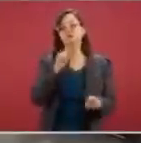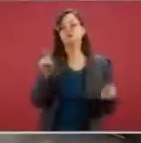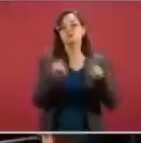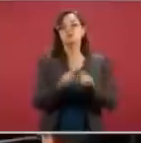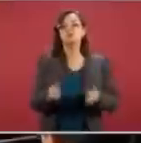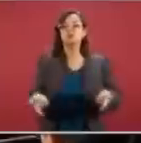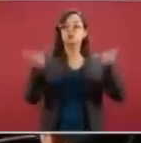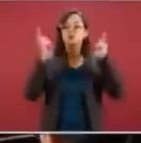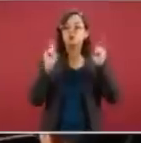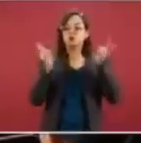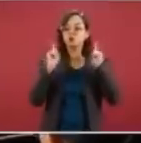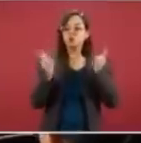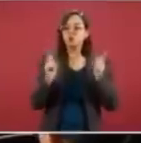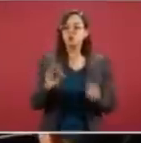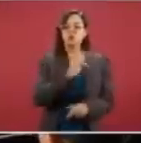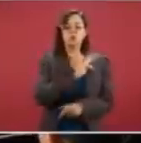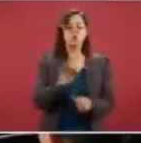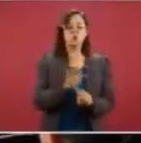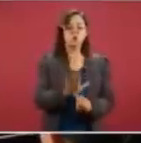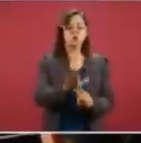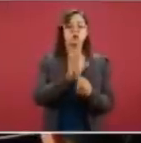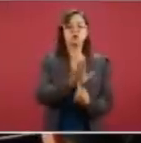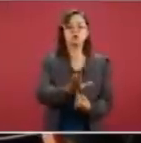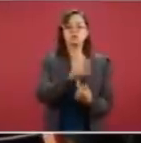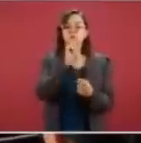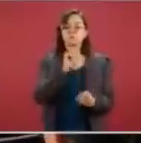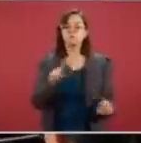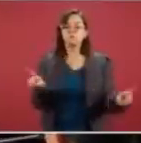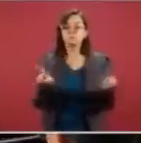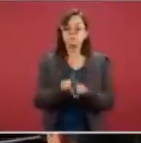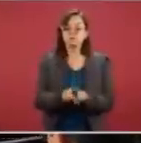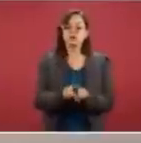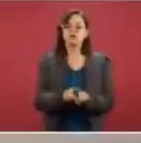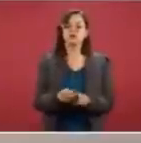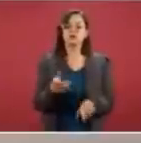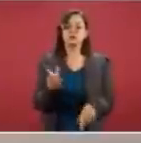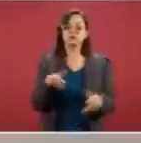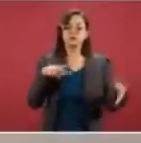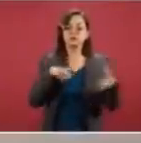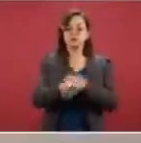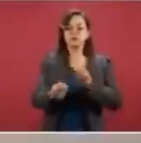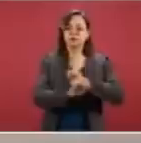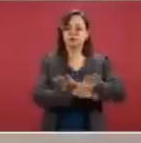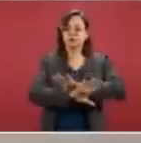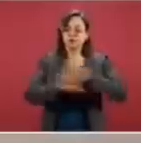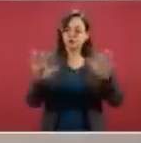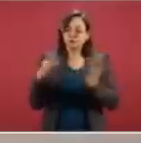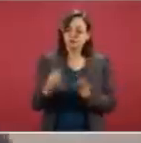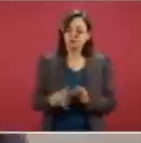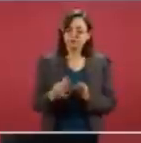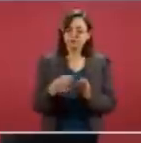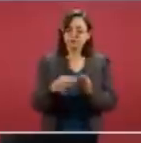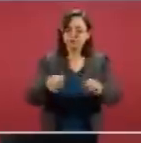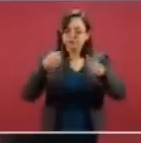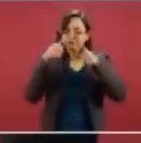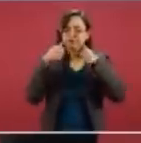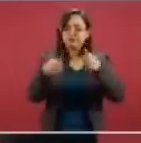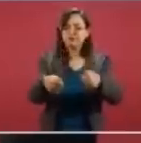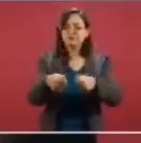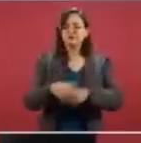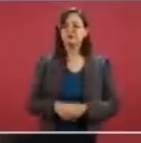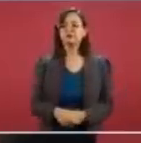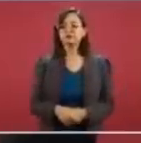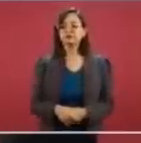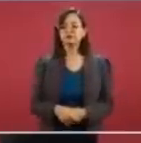esperemos que podamos presentarlos y con la misma manera, de una forma transparente y dedicada a cada uno de ellos.